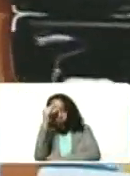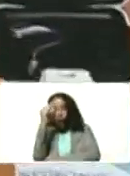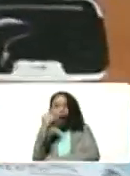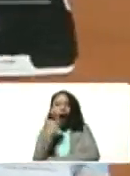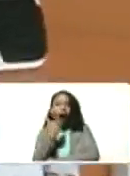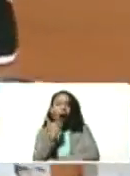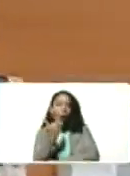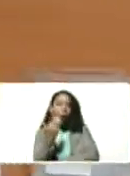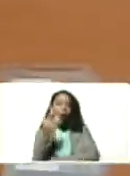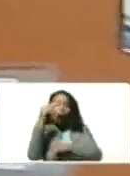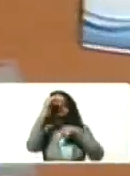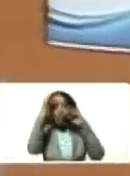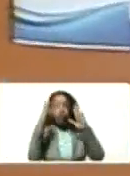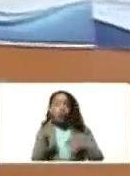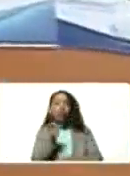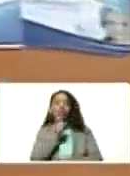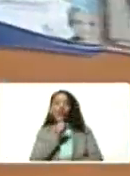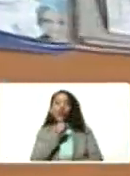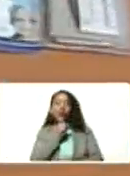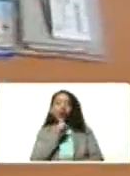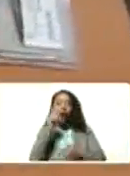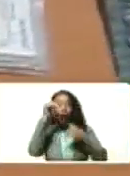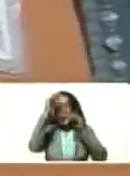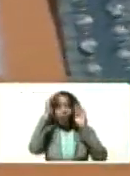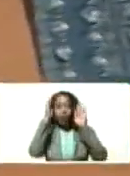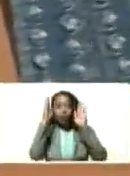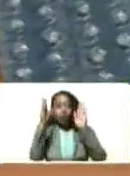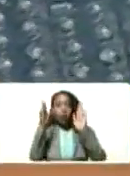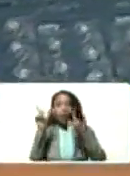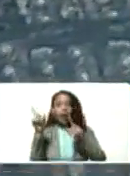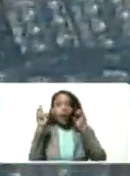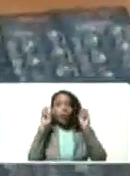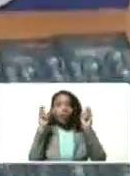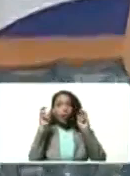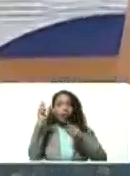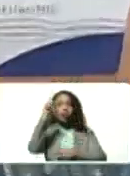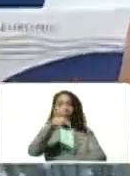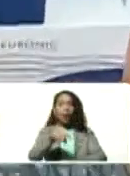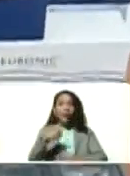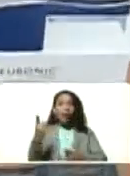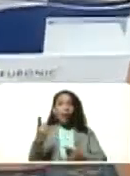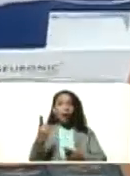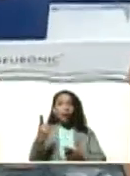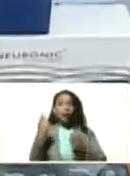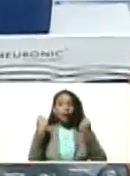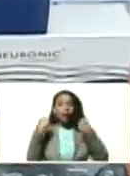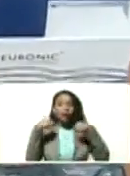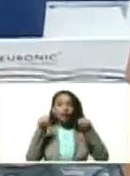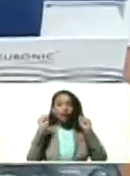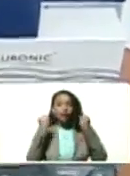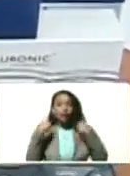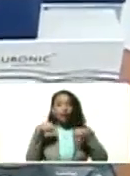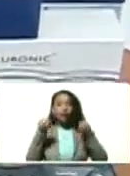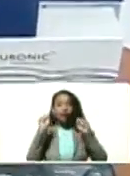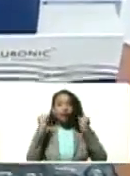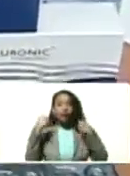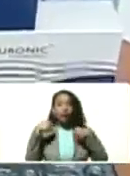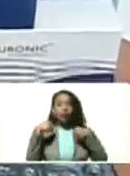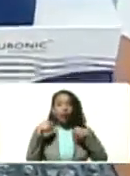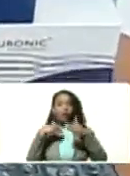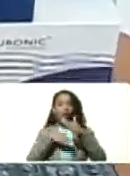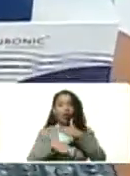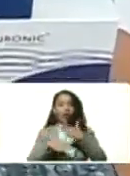para atender sus déficits de atención y también el área de terapia ocupacional para que ellos vayan